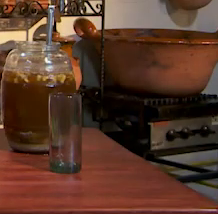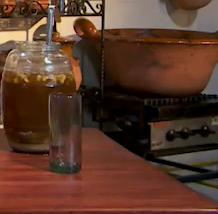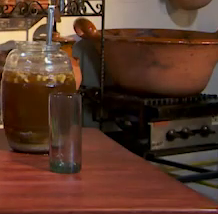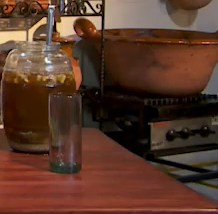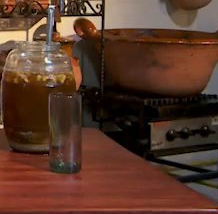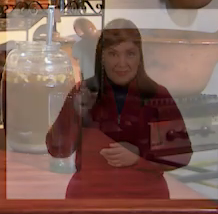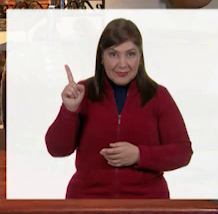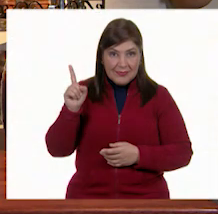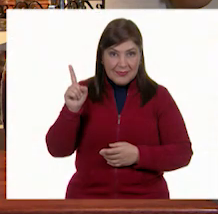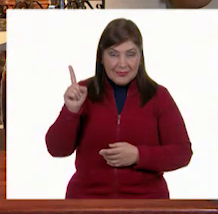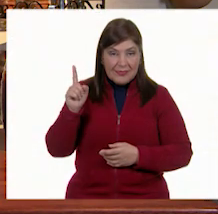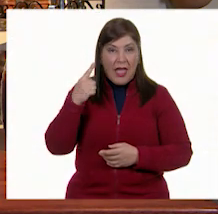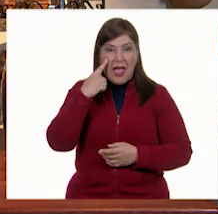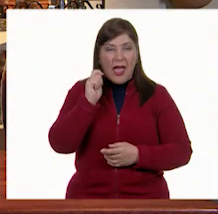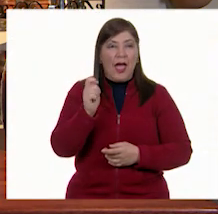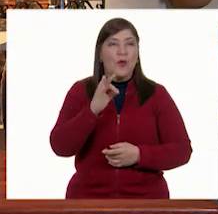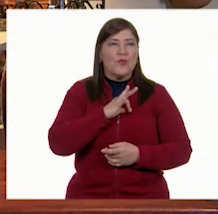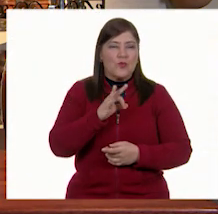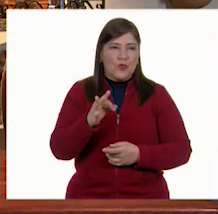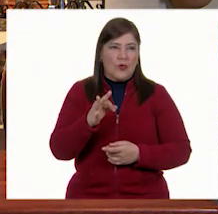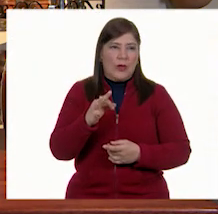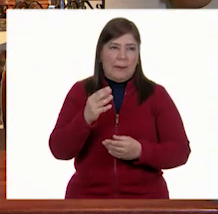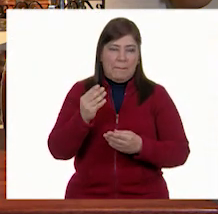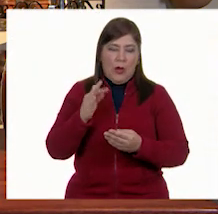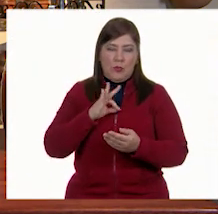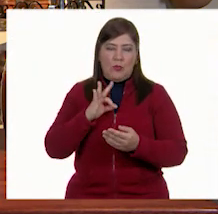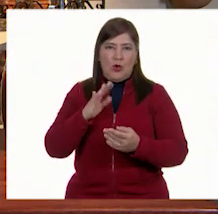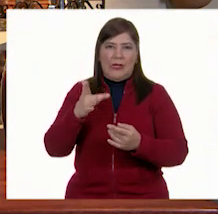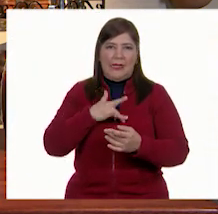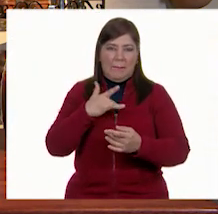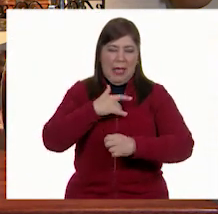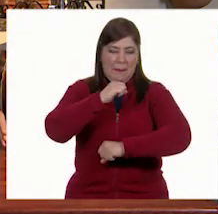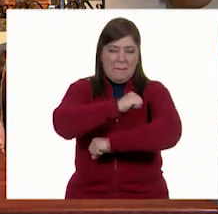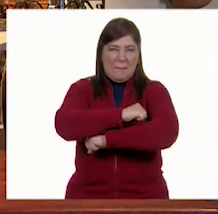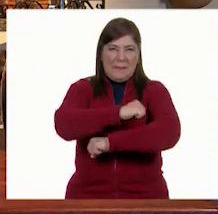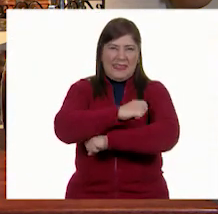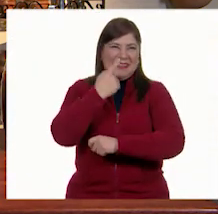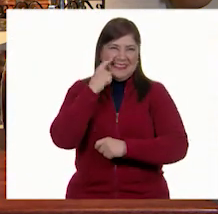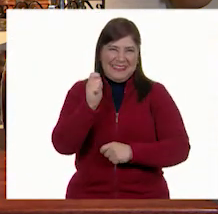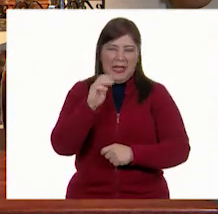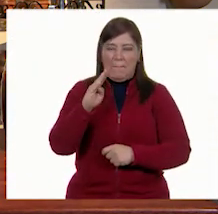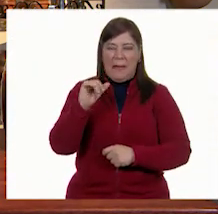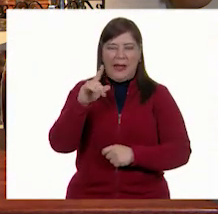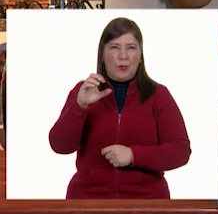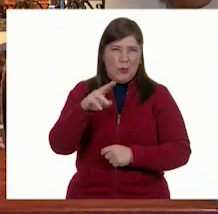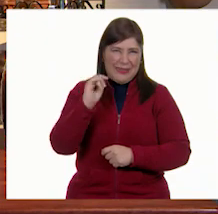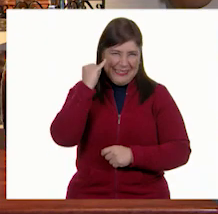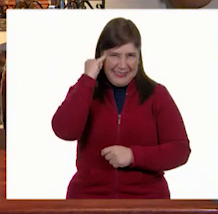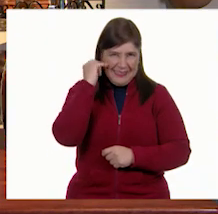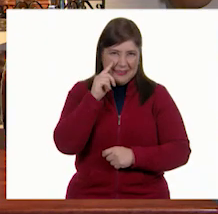Vamos a montar primero los inditos al balcón. Los ponemos